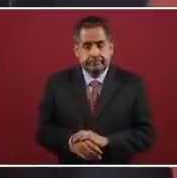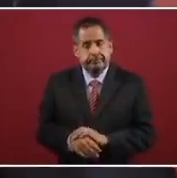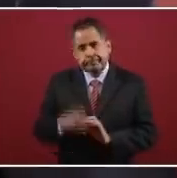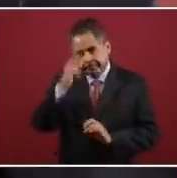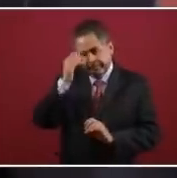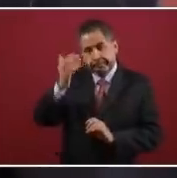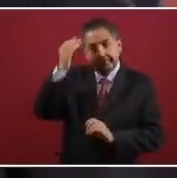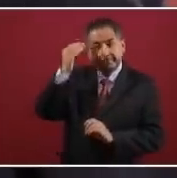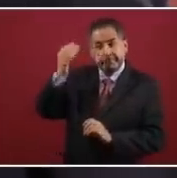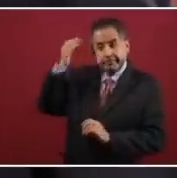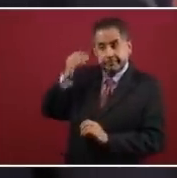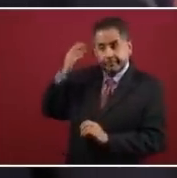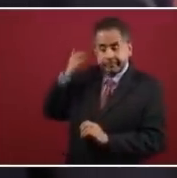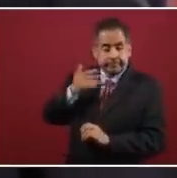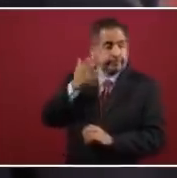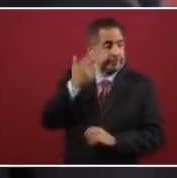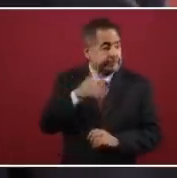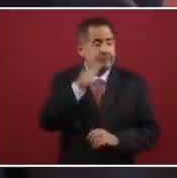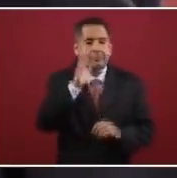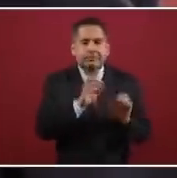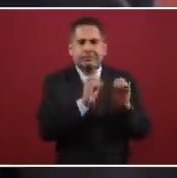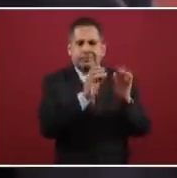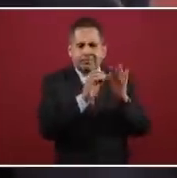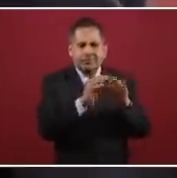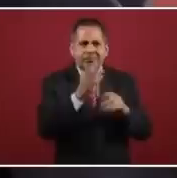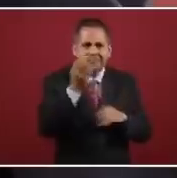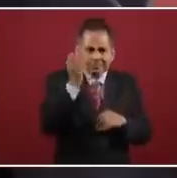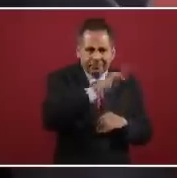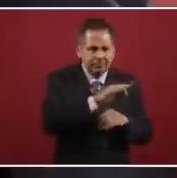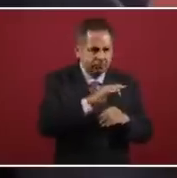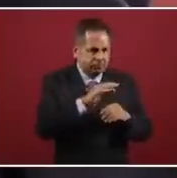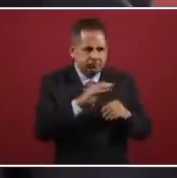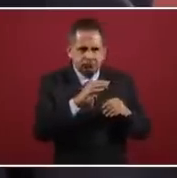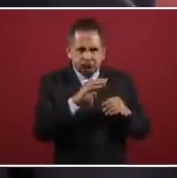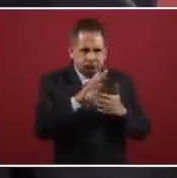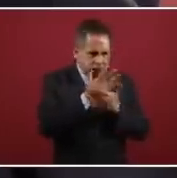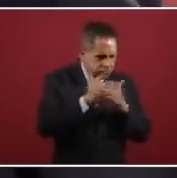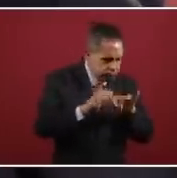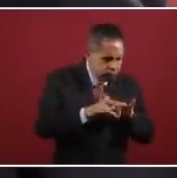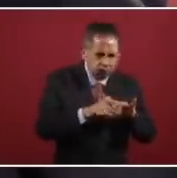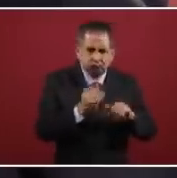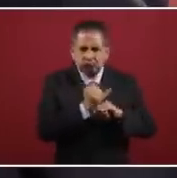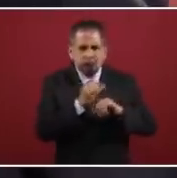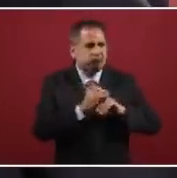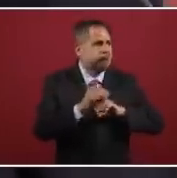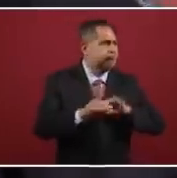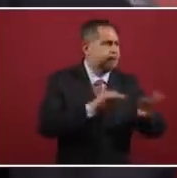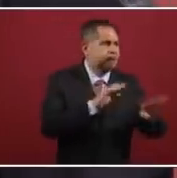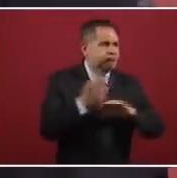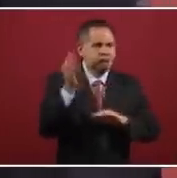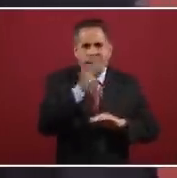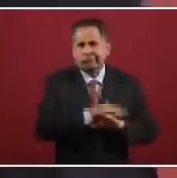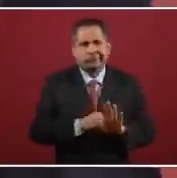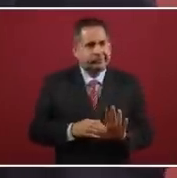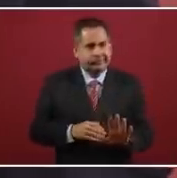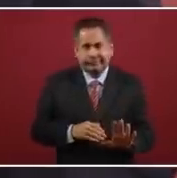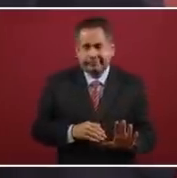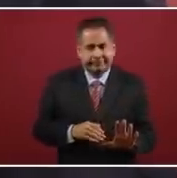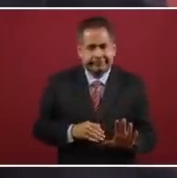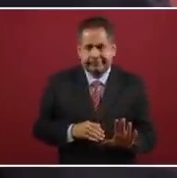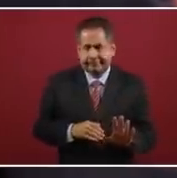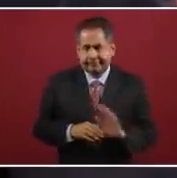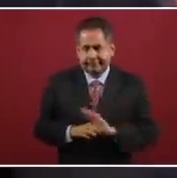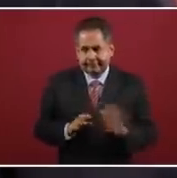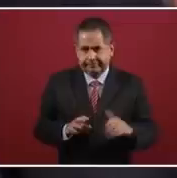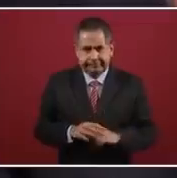permitieron, que habían despachos en donde hacían operaciones virtuales, no solo para